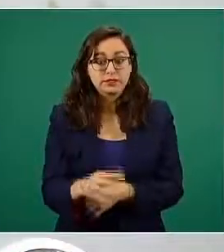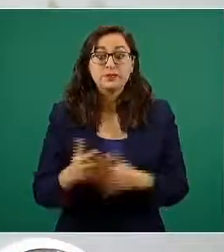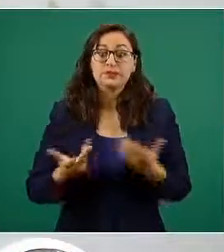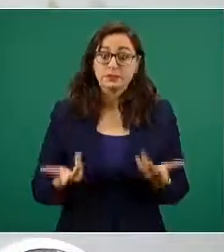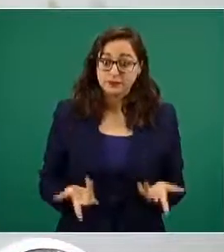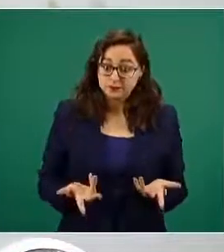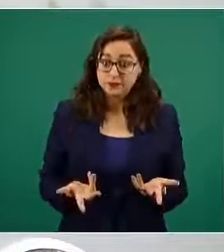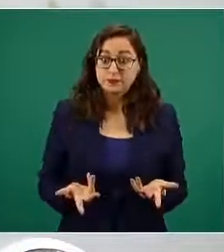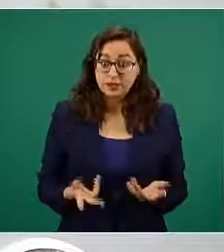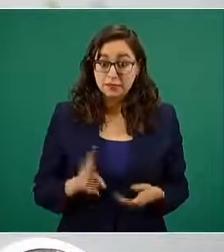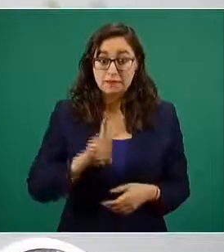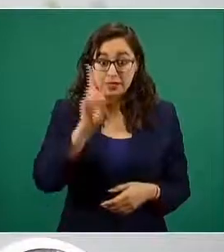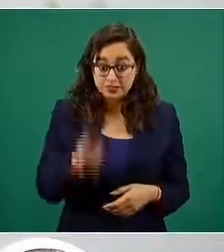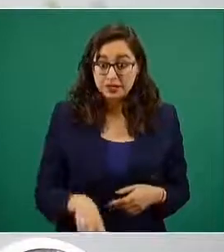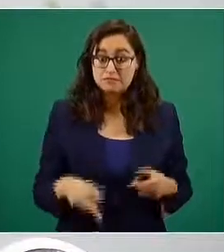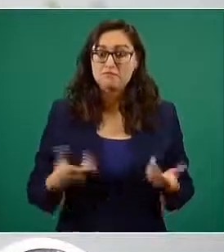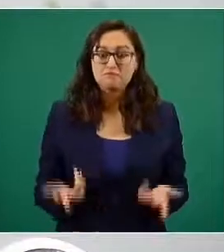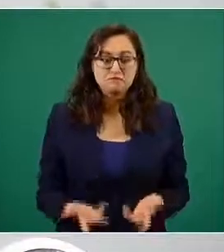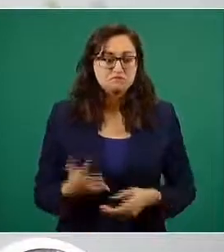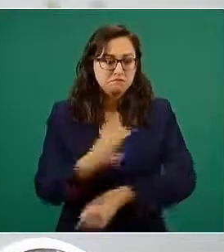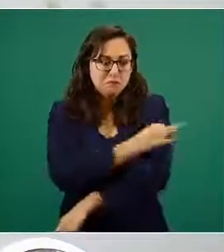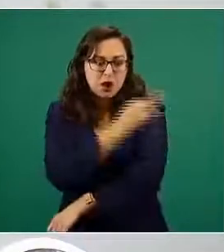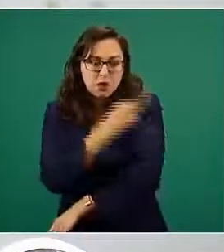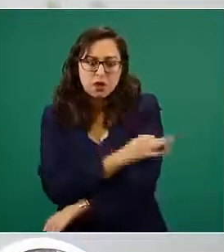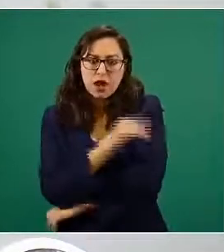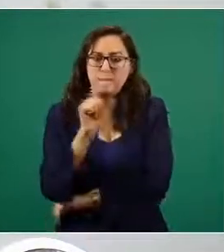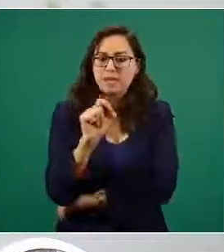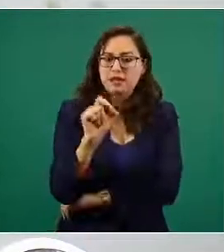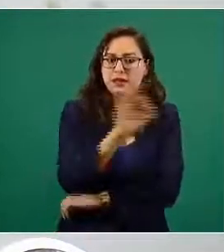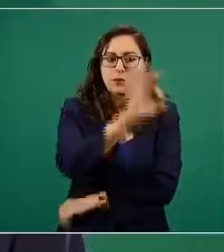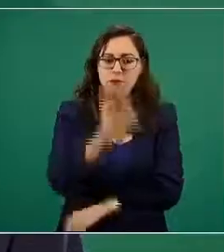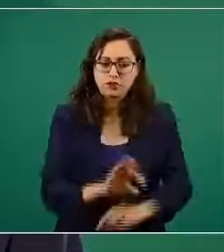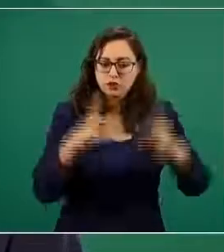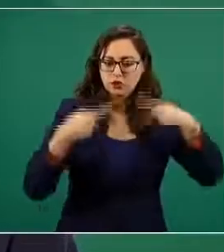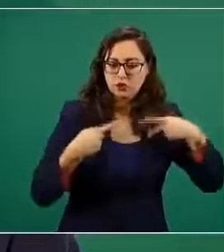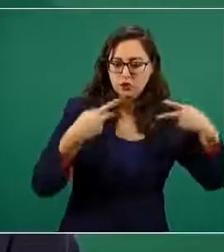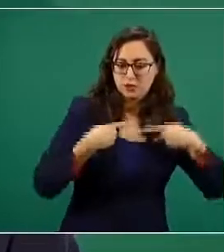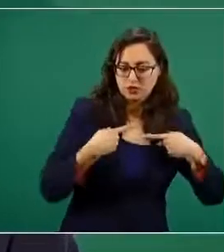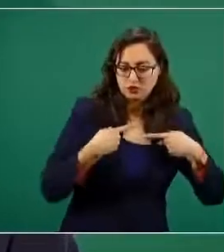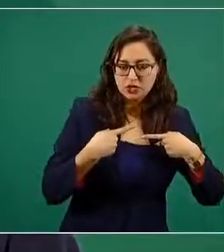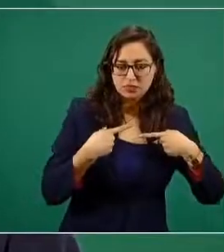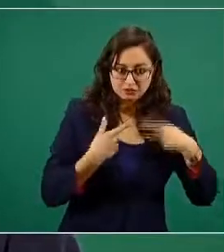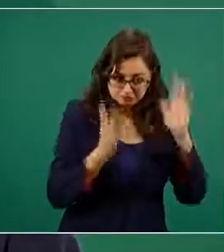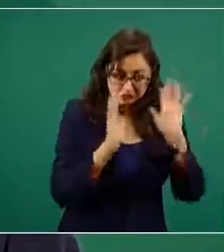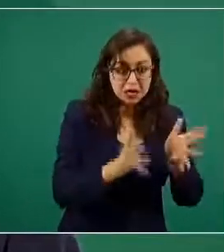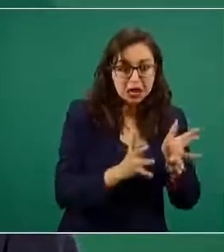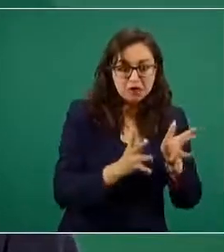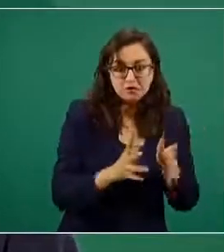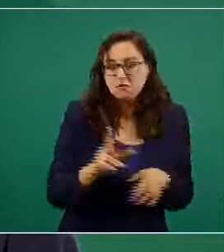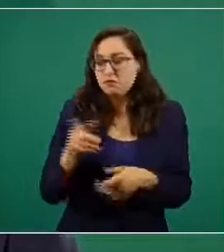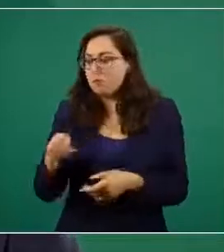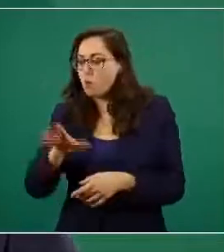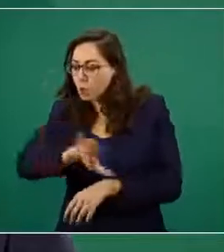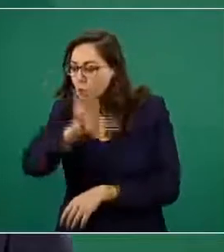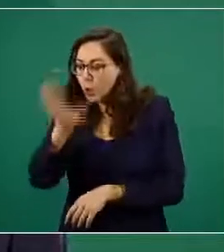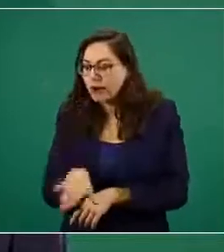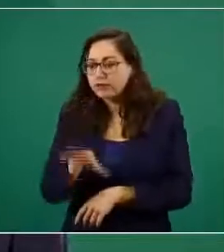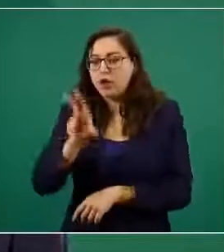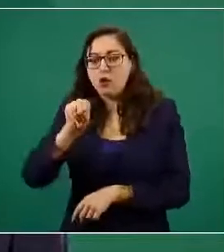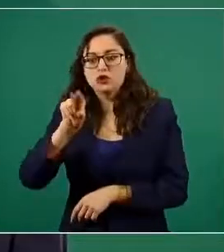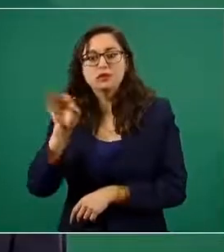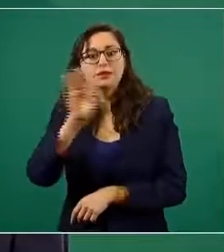ganancia es muy acelerada, con 20% de cobertura reduciremos 80% de las muertes que